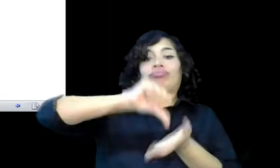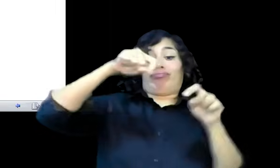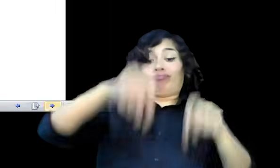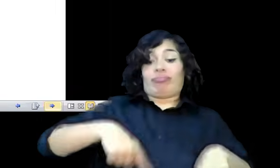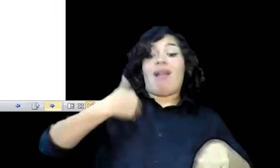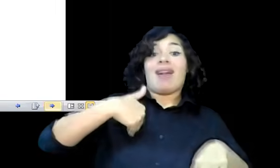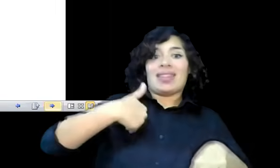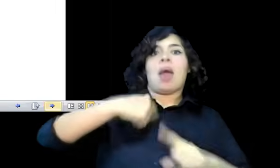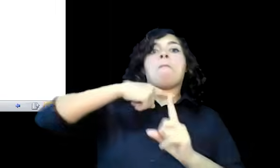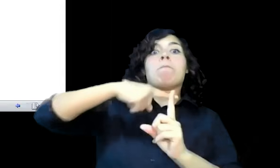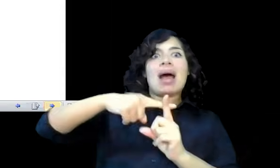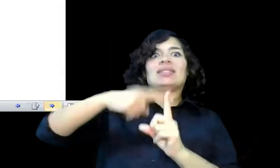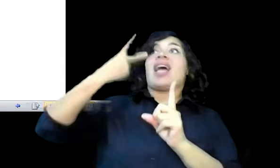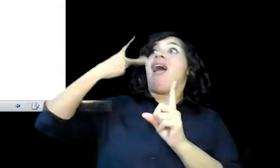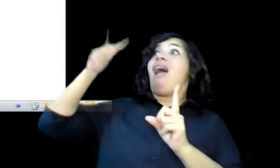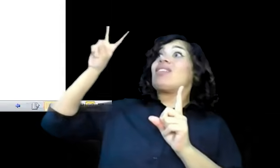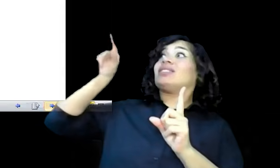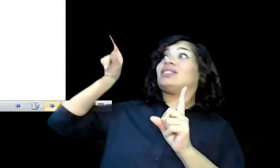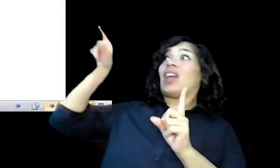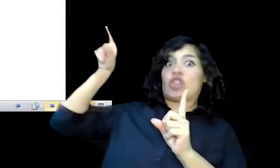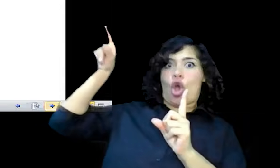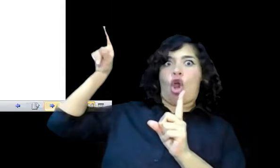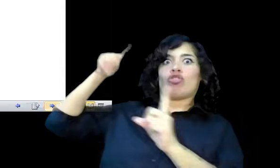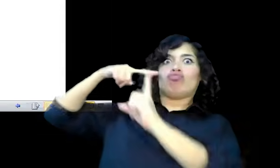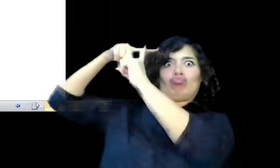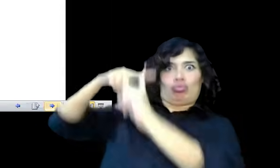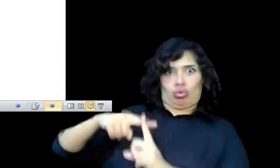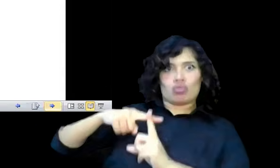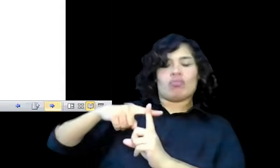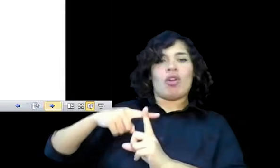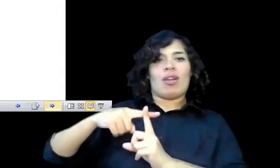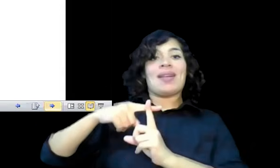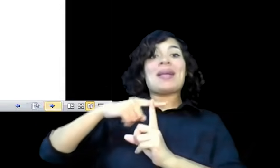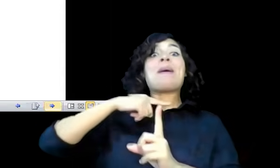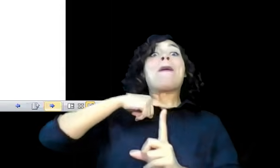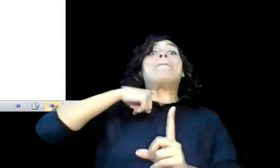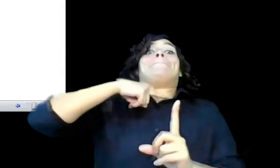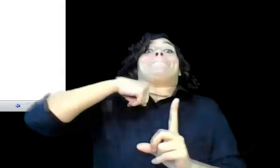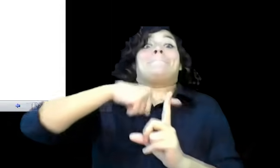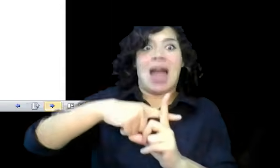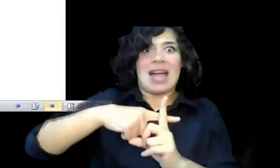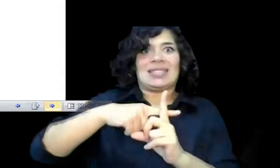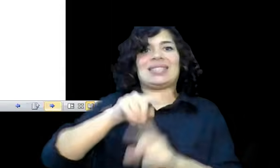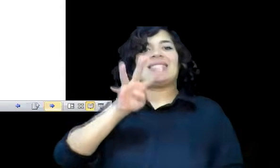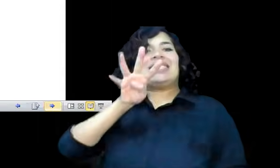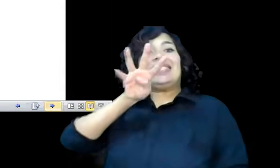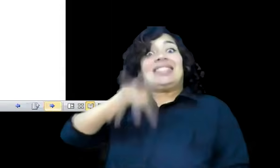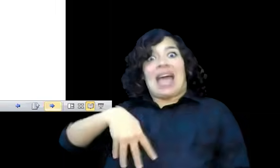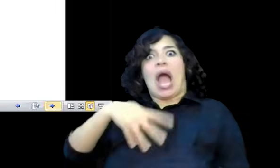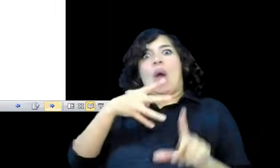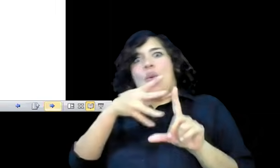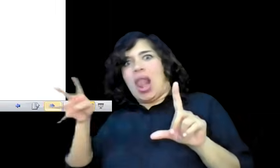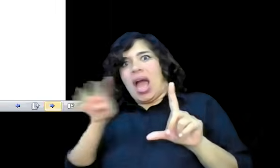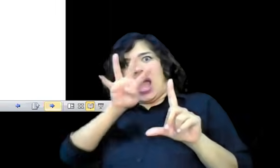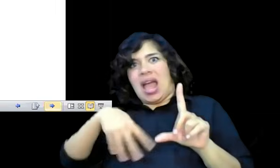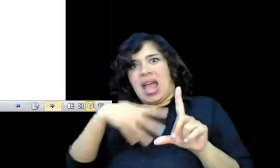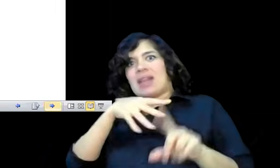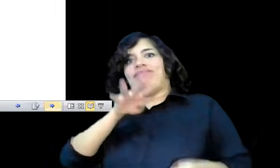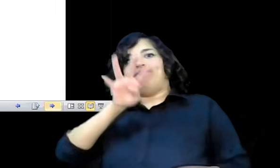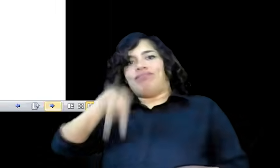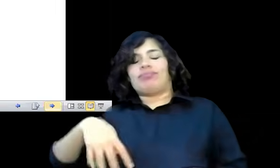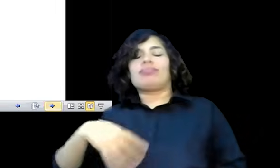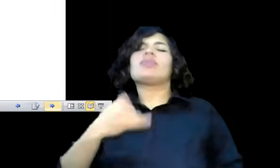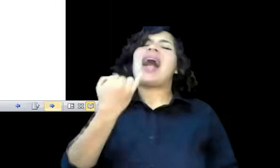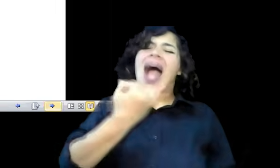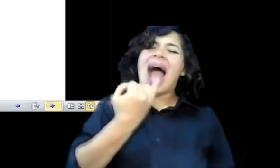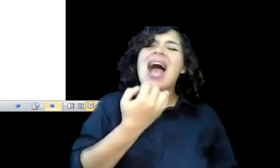bienes en el exterior, ¿sí? Y le voy a aplicar la tabla, hoy porque tenemos una sola.